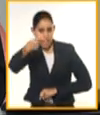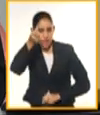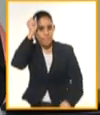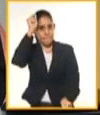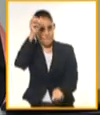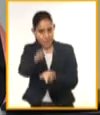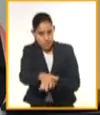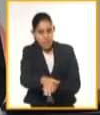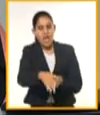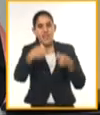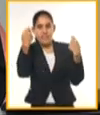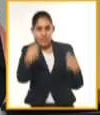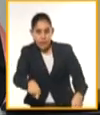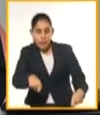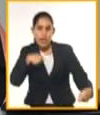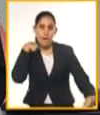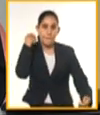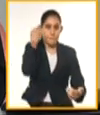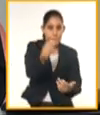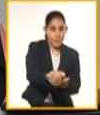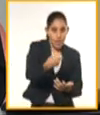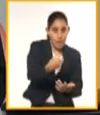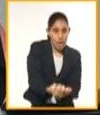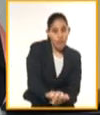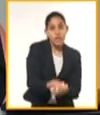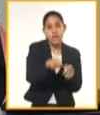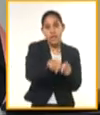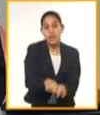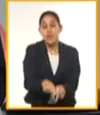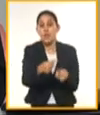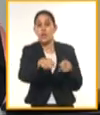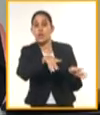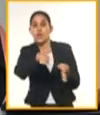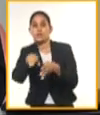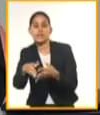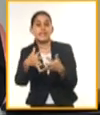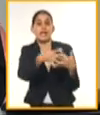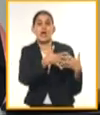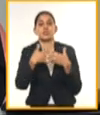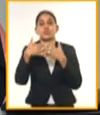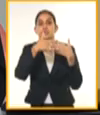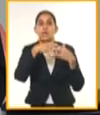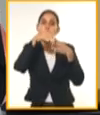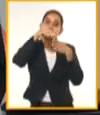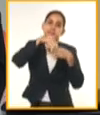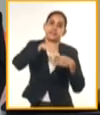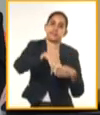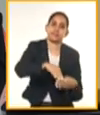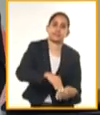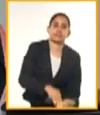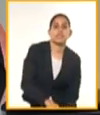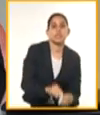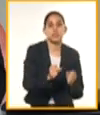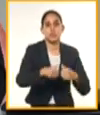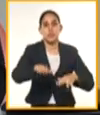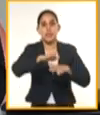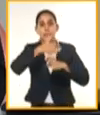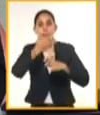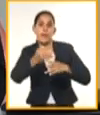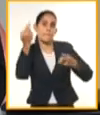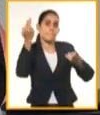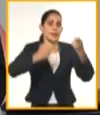el presidente estadounidense. El mercado de valores estadounidense se hundió tras la confirmación de las medidas con las que Trump ha